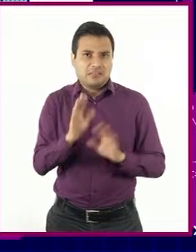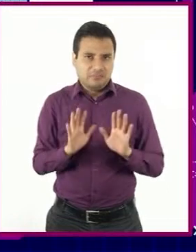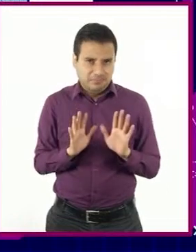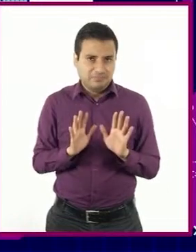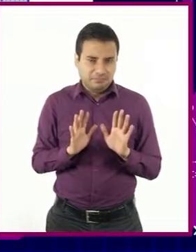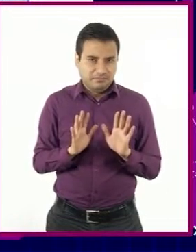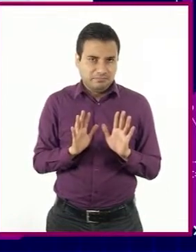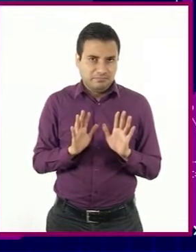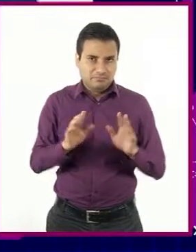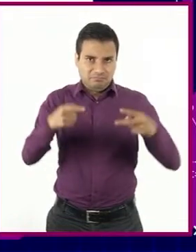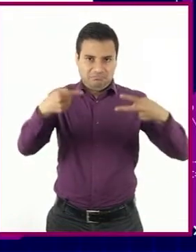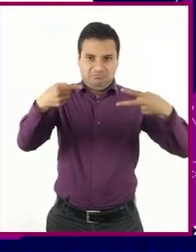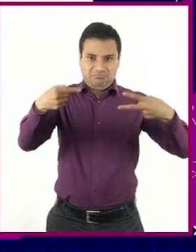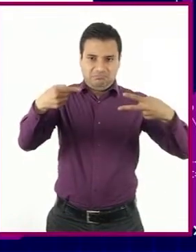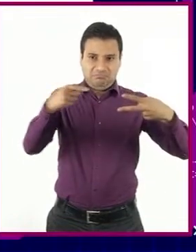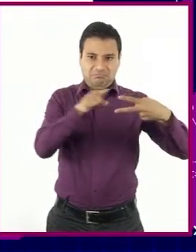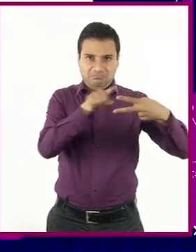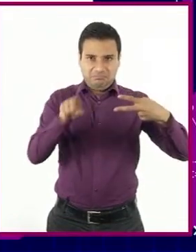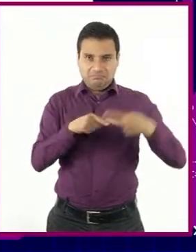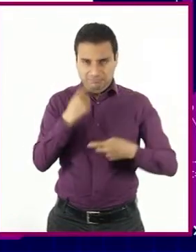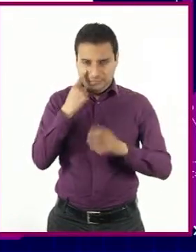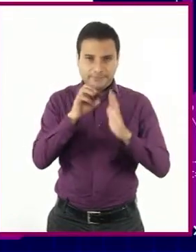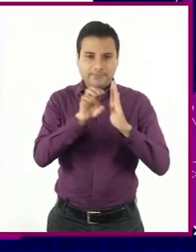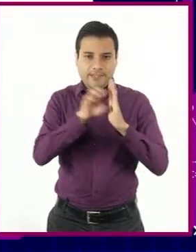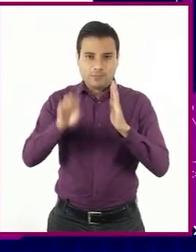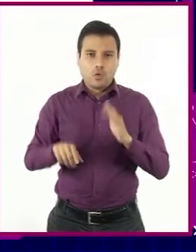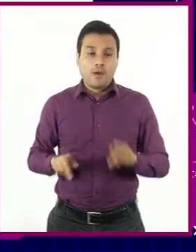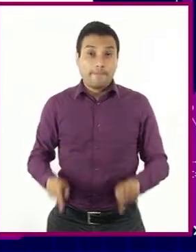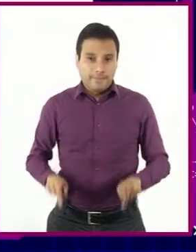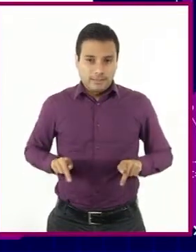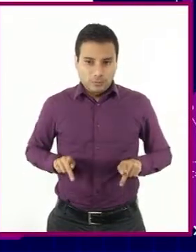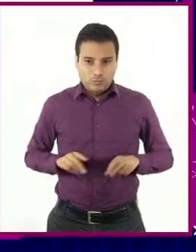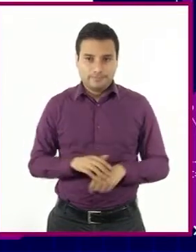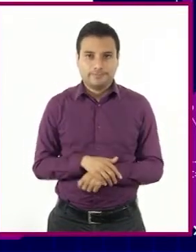caso. Comencemos con el pantalón.